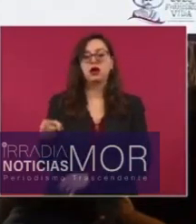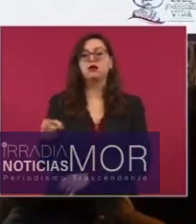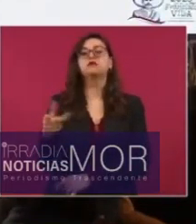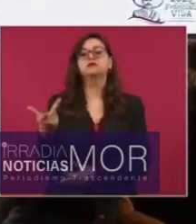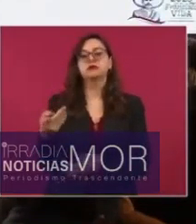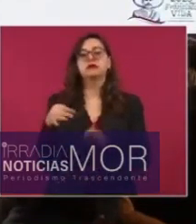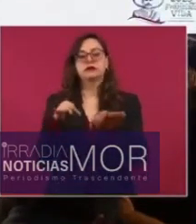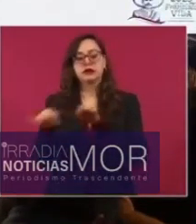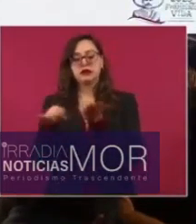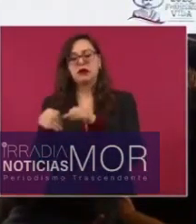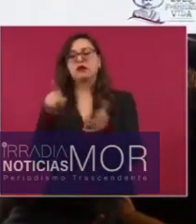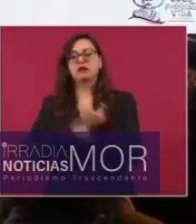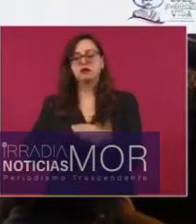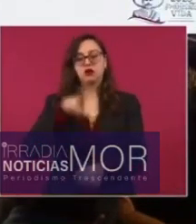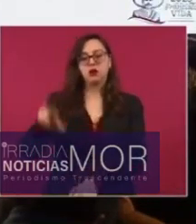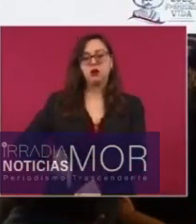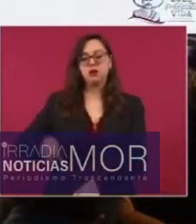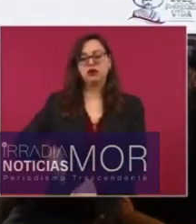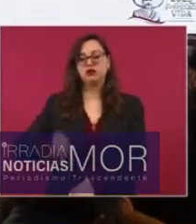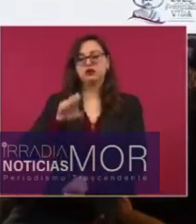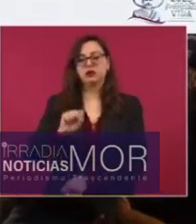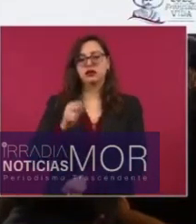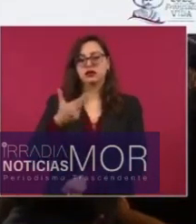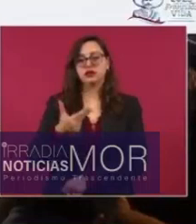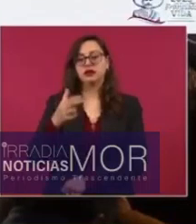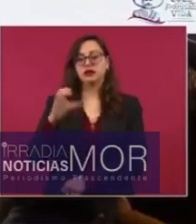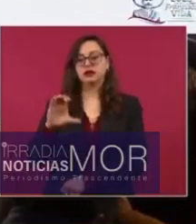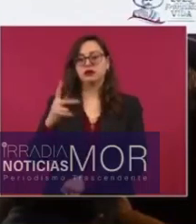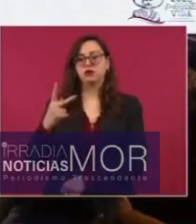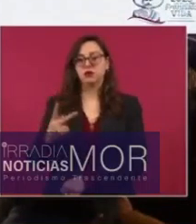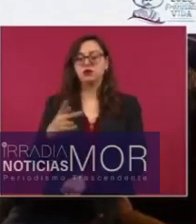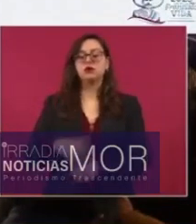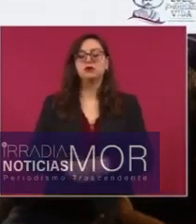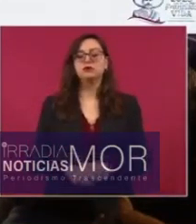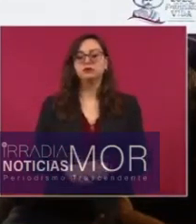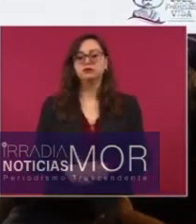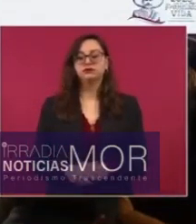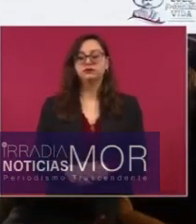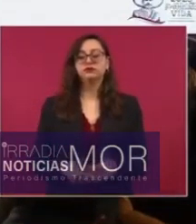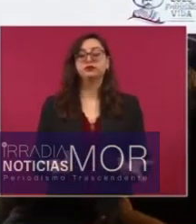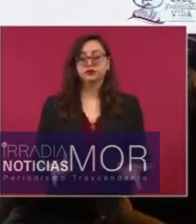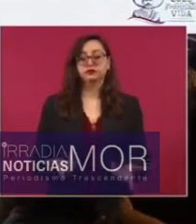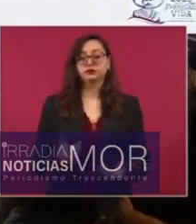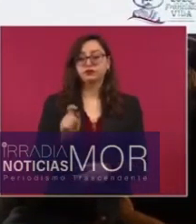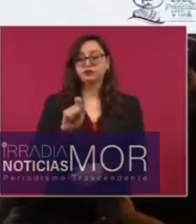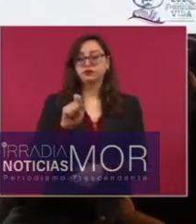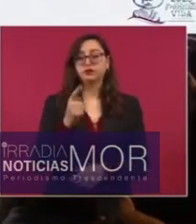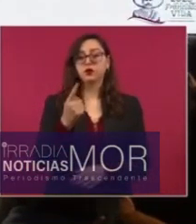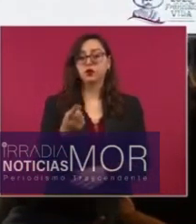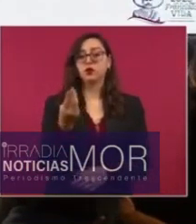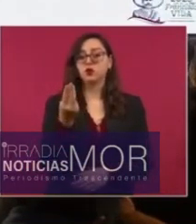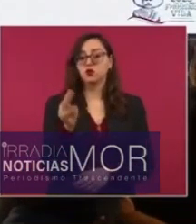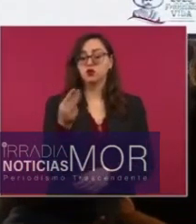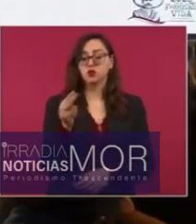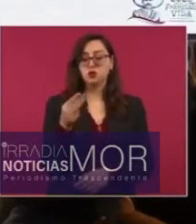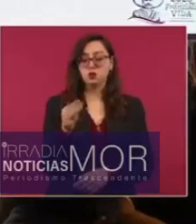que vea la gente por tomable conducto, pues que no tenemos críticas, sino también hay veces en que el